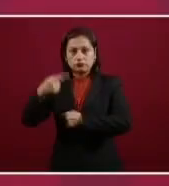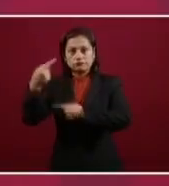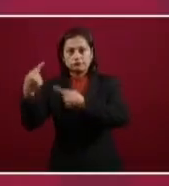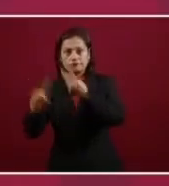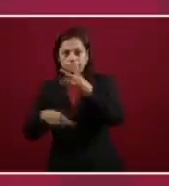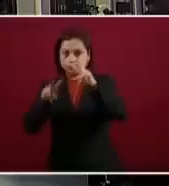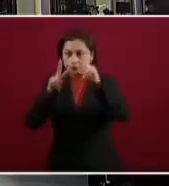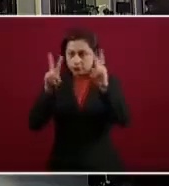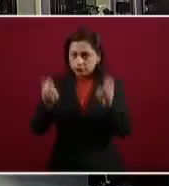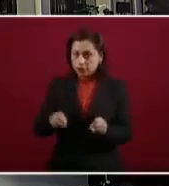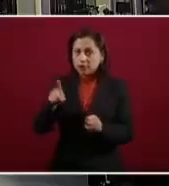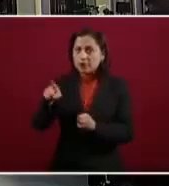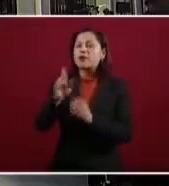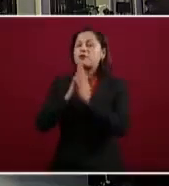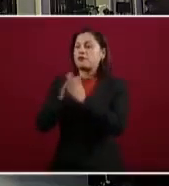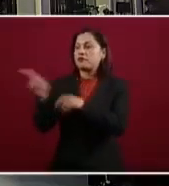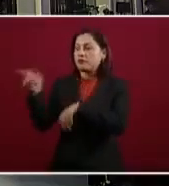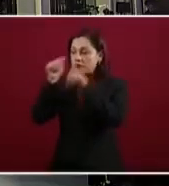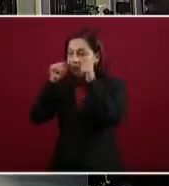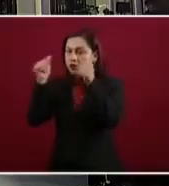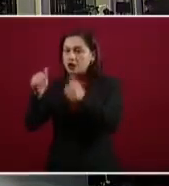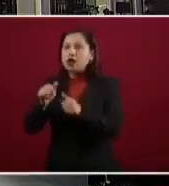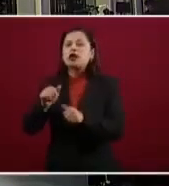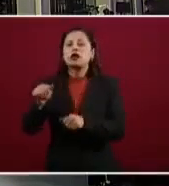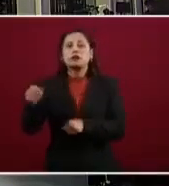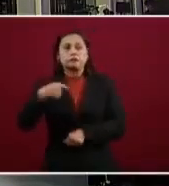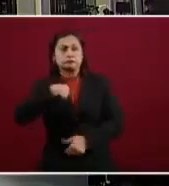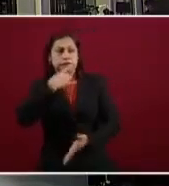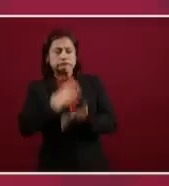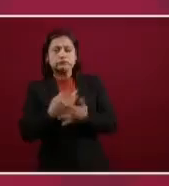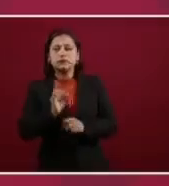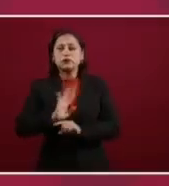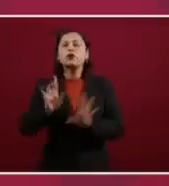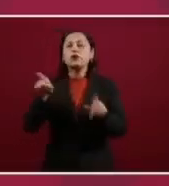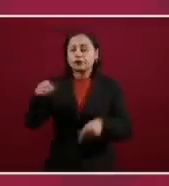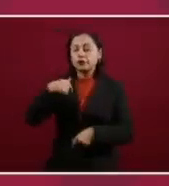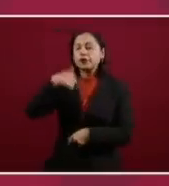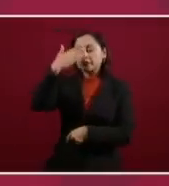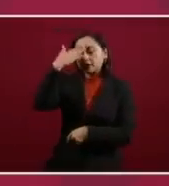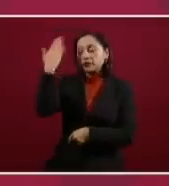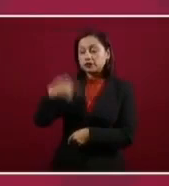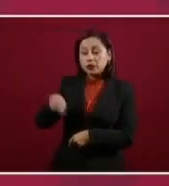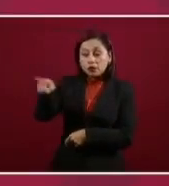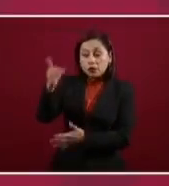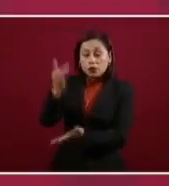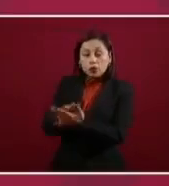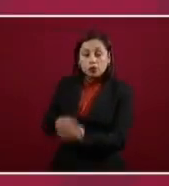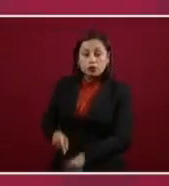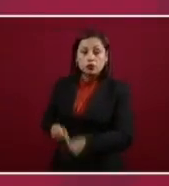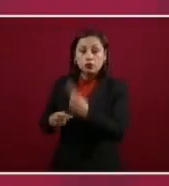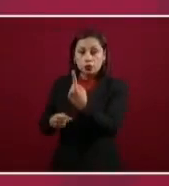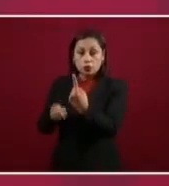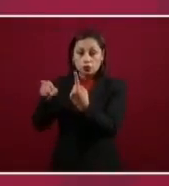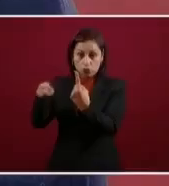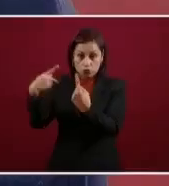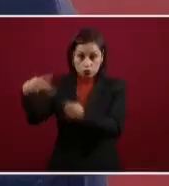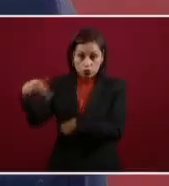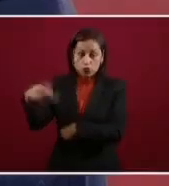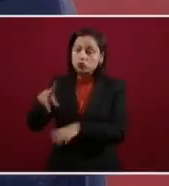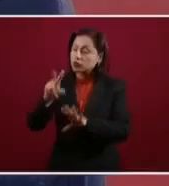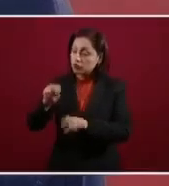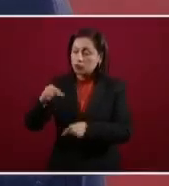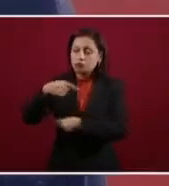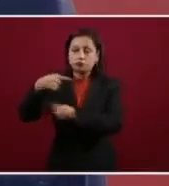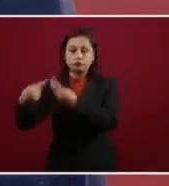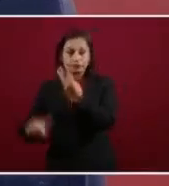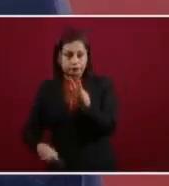sólo mi caso no ya te lo sé qué no estás hablando por ti no solamente por ti estás hablando